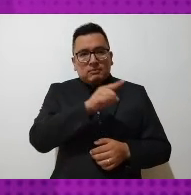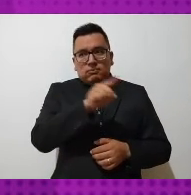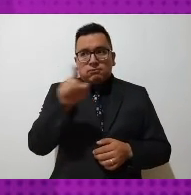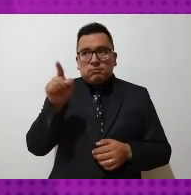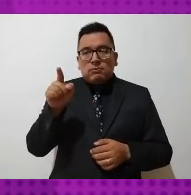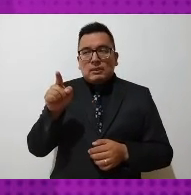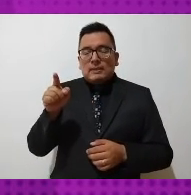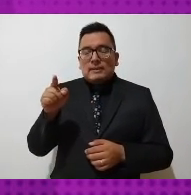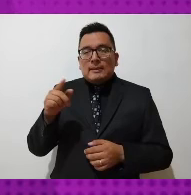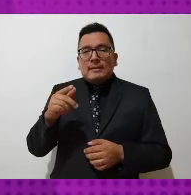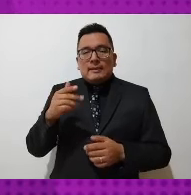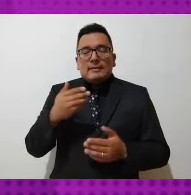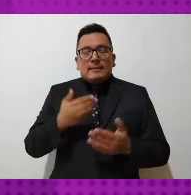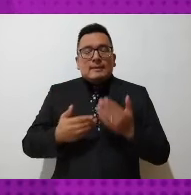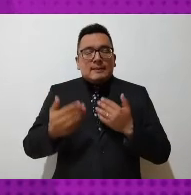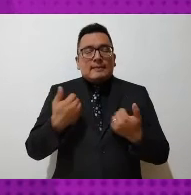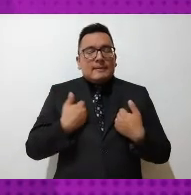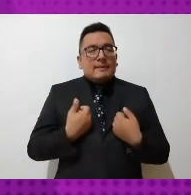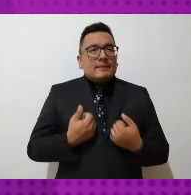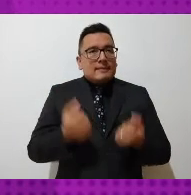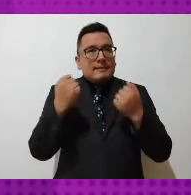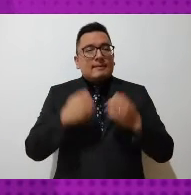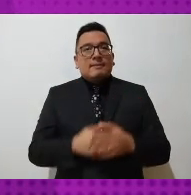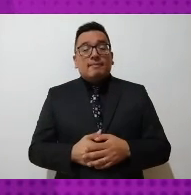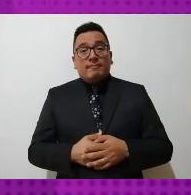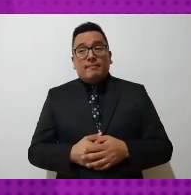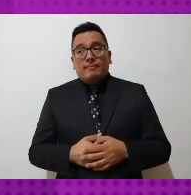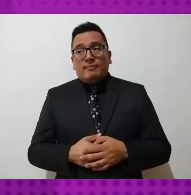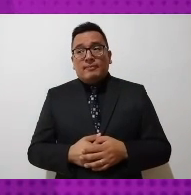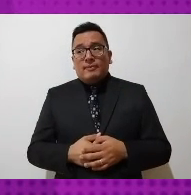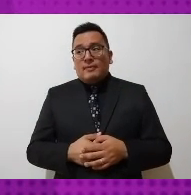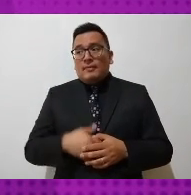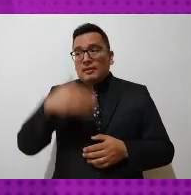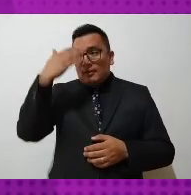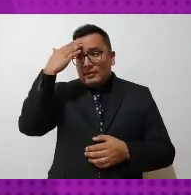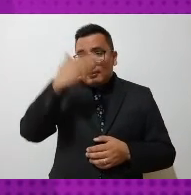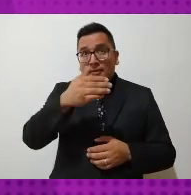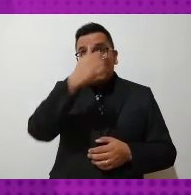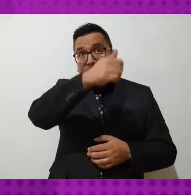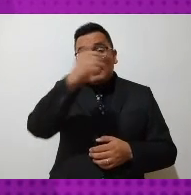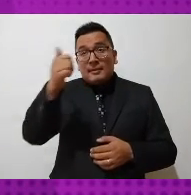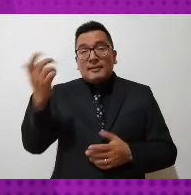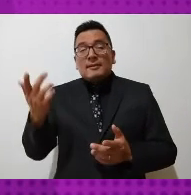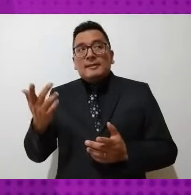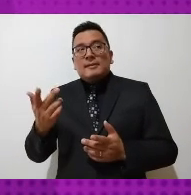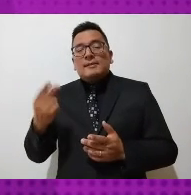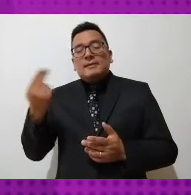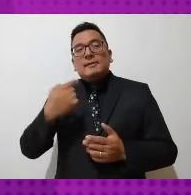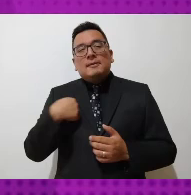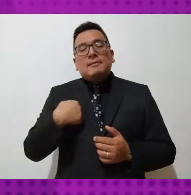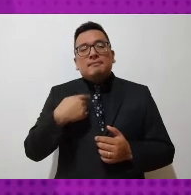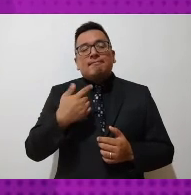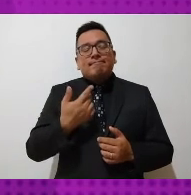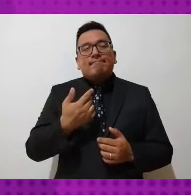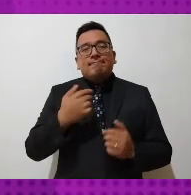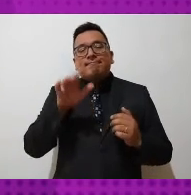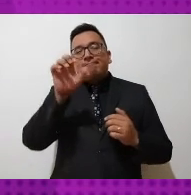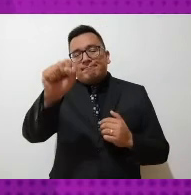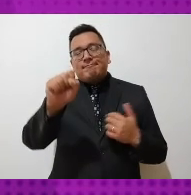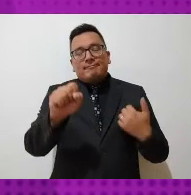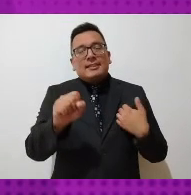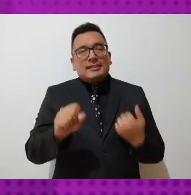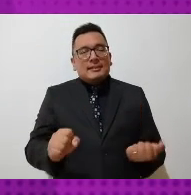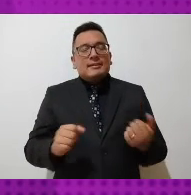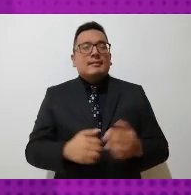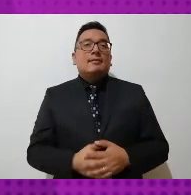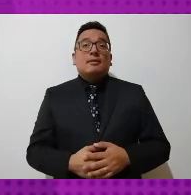con el diverso, con el que está enfrente de nosotros, de ponernos en los zapatos del otro